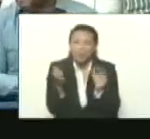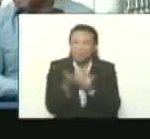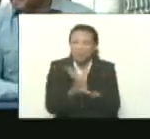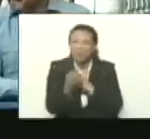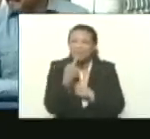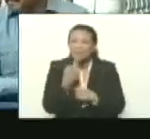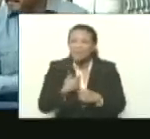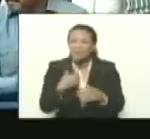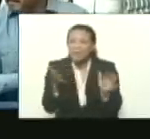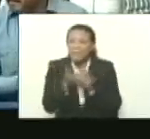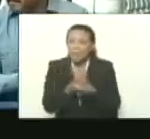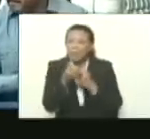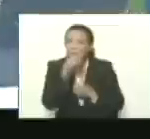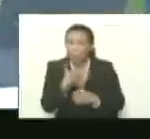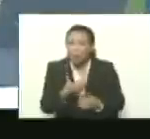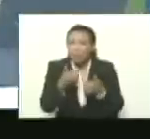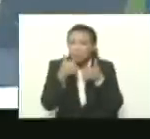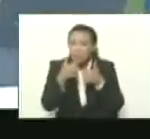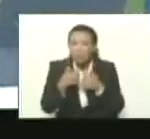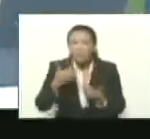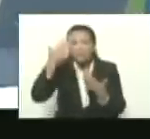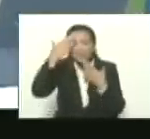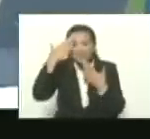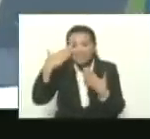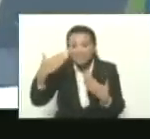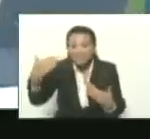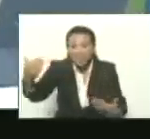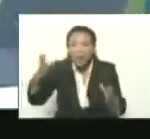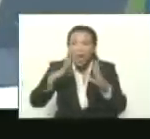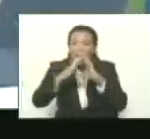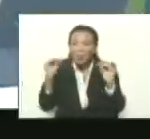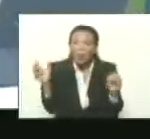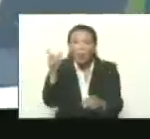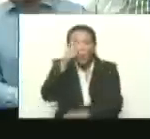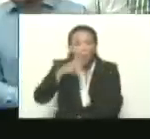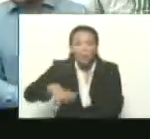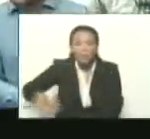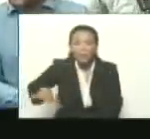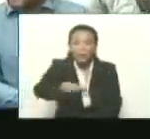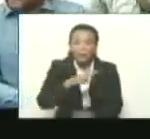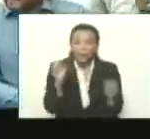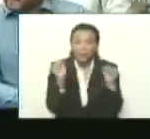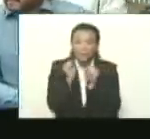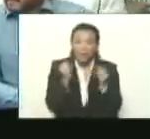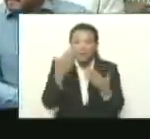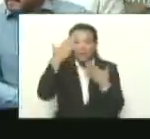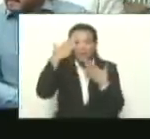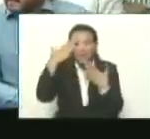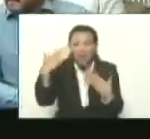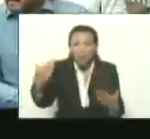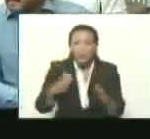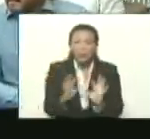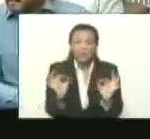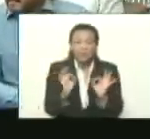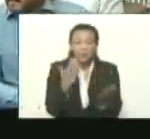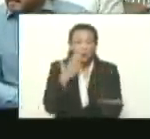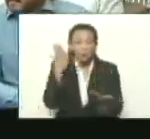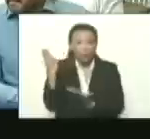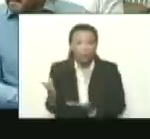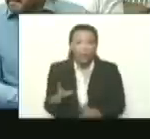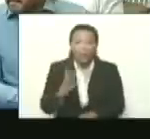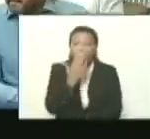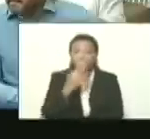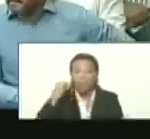buenas. Saludos en nombre de todo el pueblo de Mérida, mi querido presidente. Sin duda alguna, con Maduro